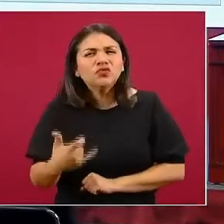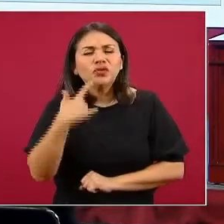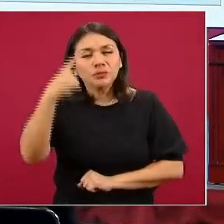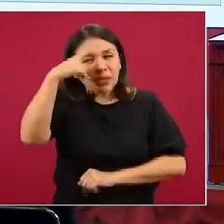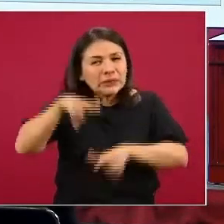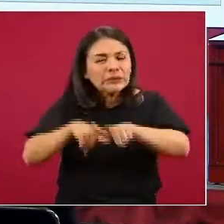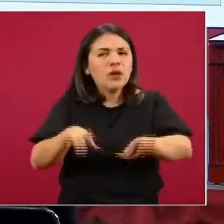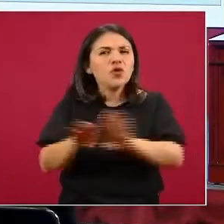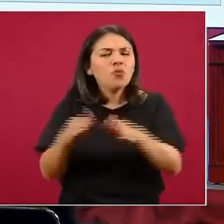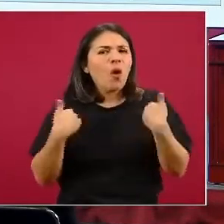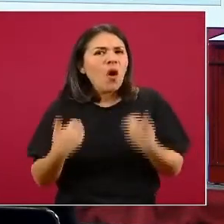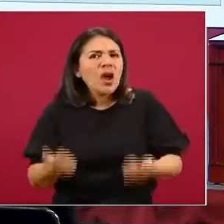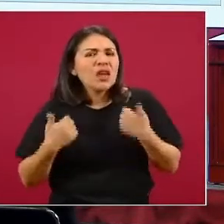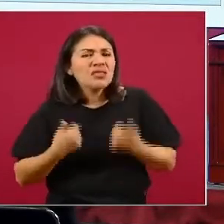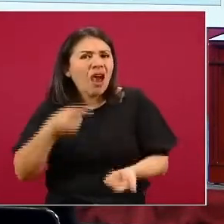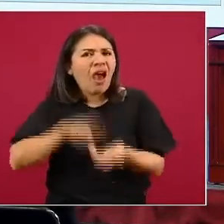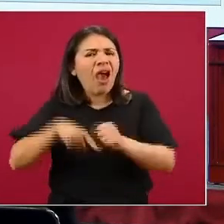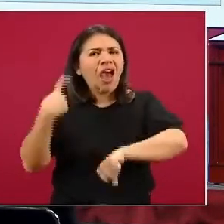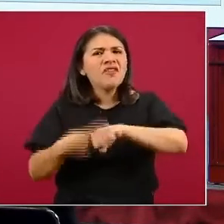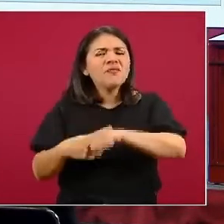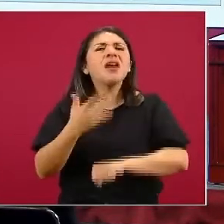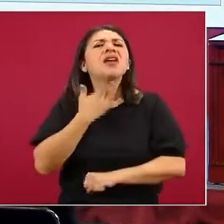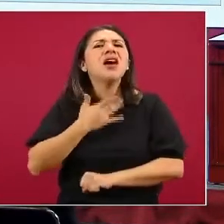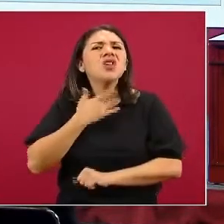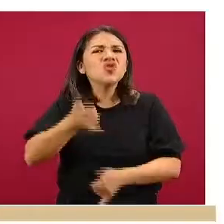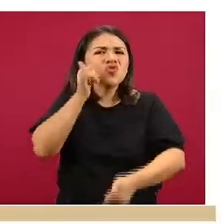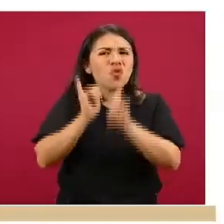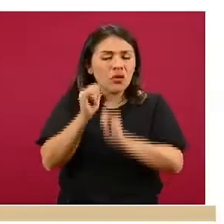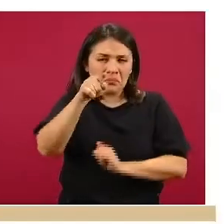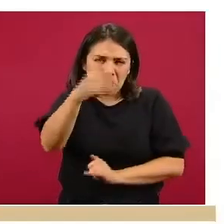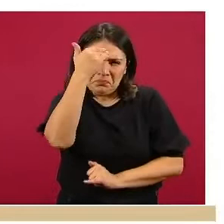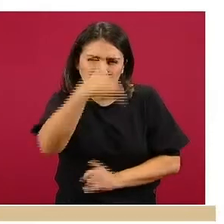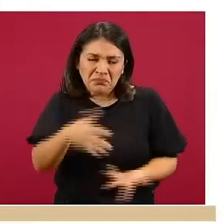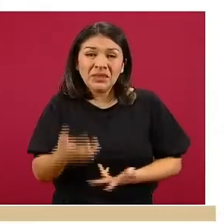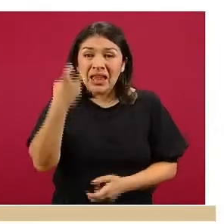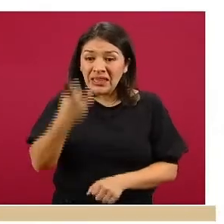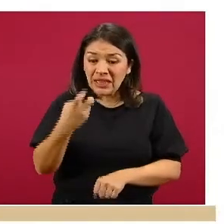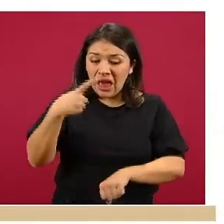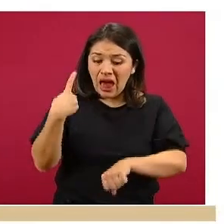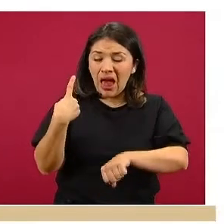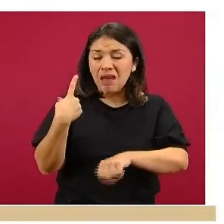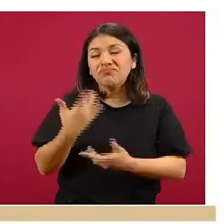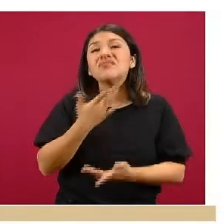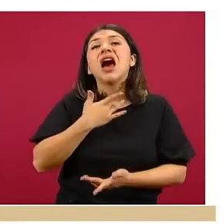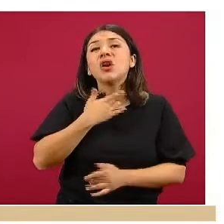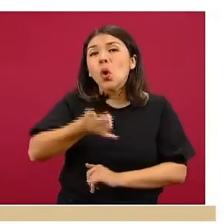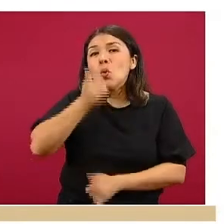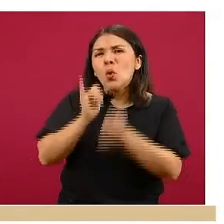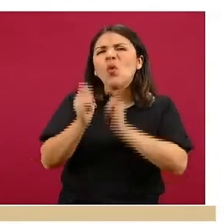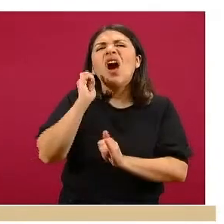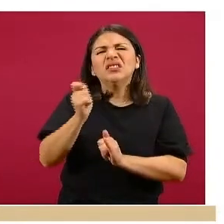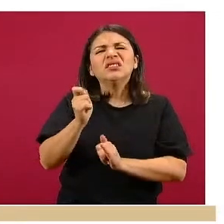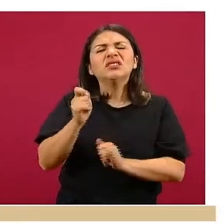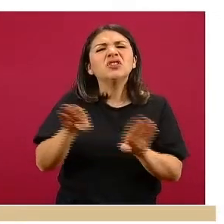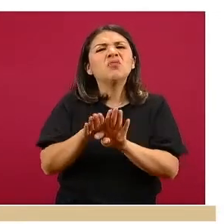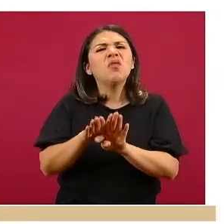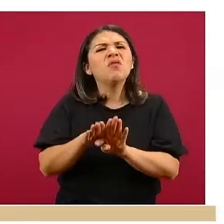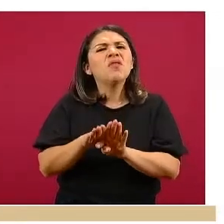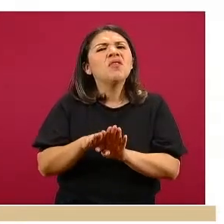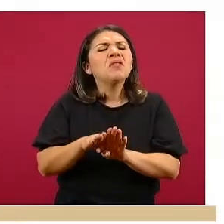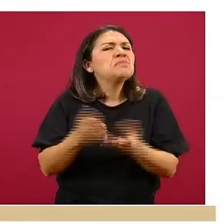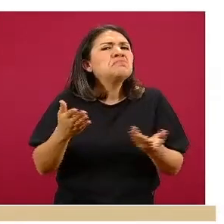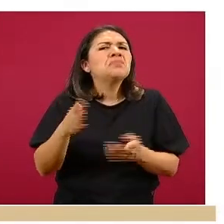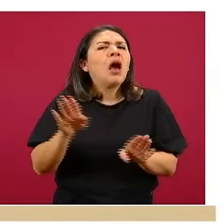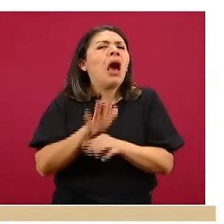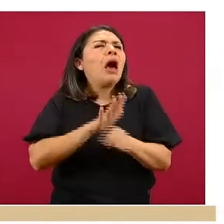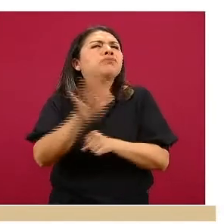seguir entendiendo la pandemia del alcohol. Y bueno, como ustedes saben, el alcohol es una sustancia que se consume de manera